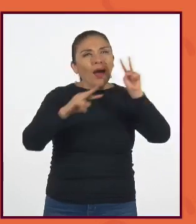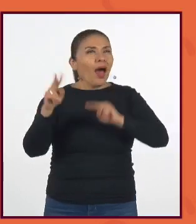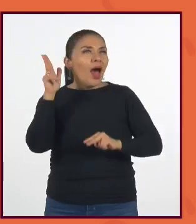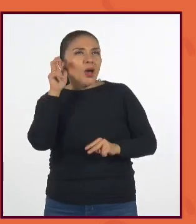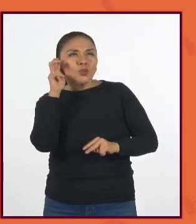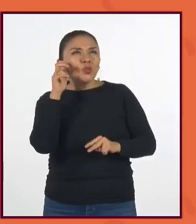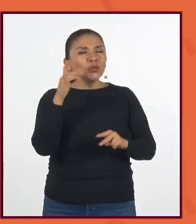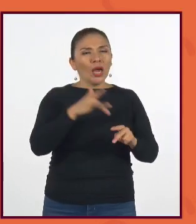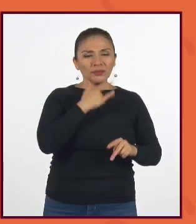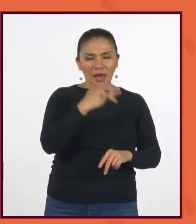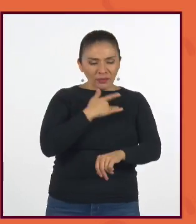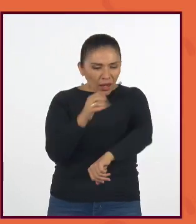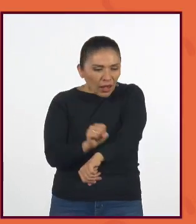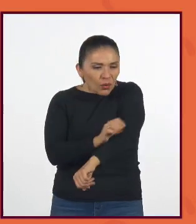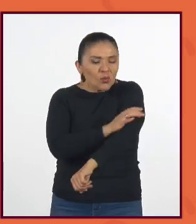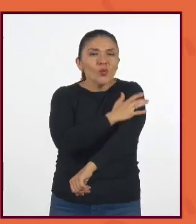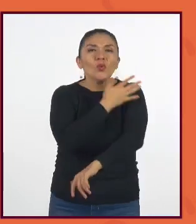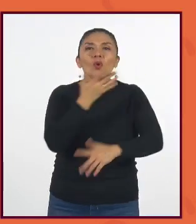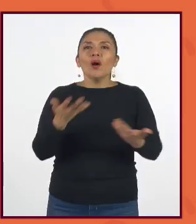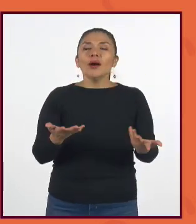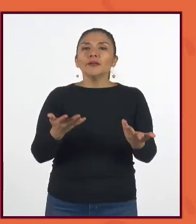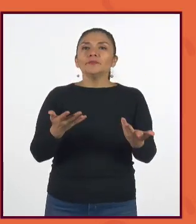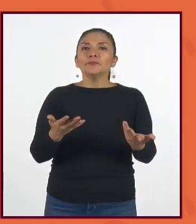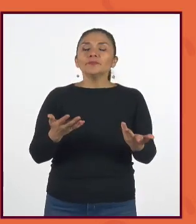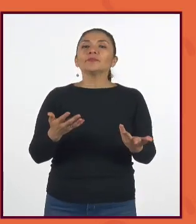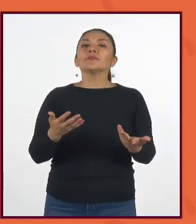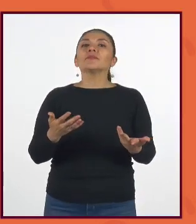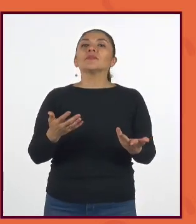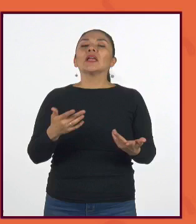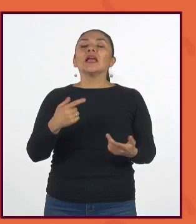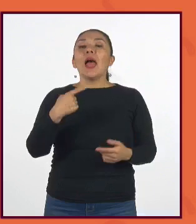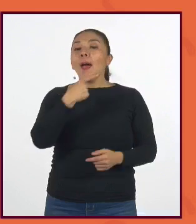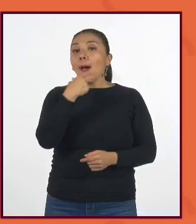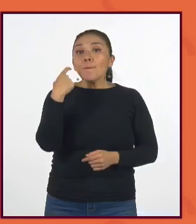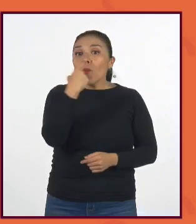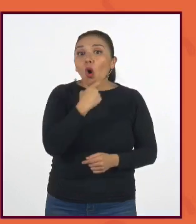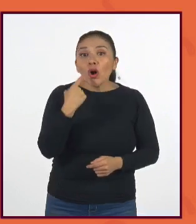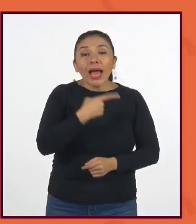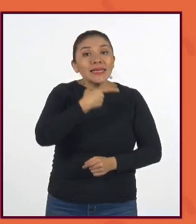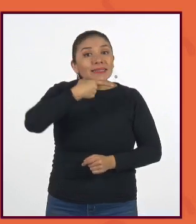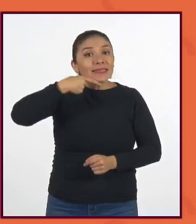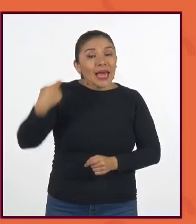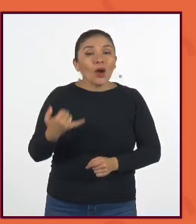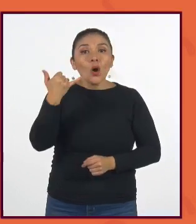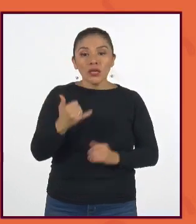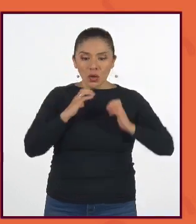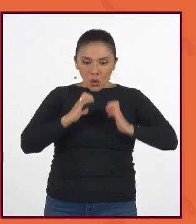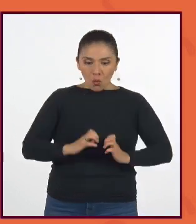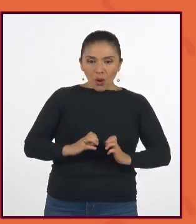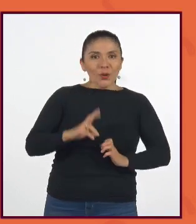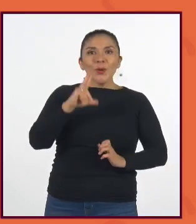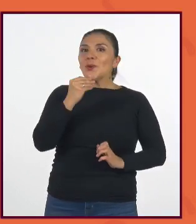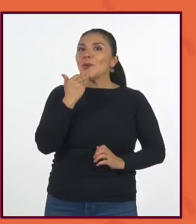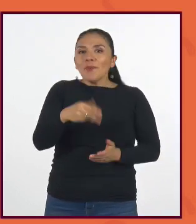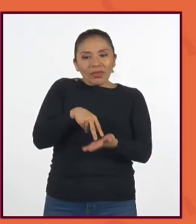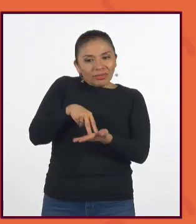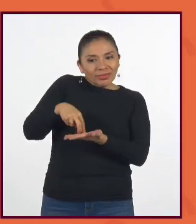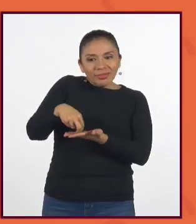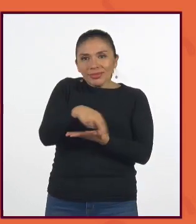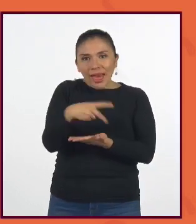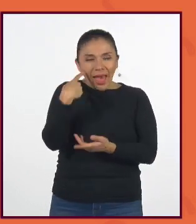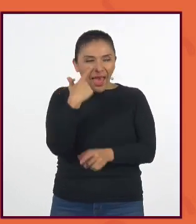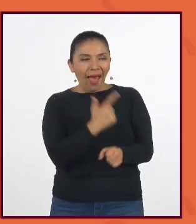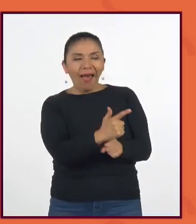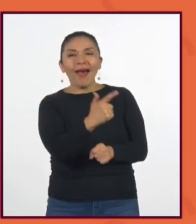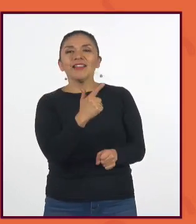las sensaciones, sequedad de boca y la falta de coordinación motriz. Entonces, muchas veces se identifican por estos efectos.